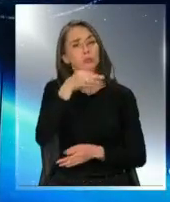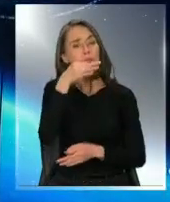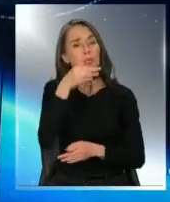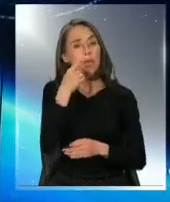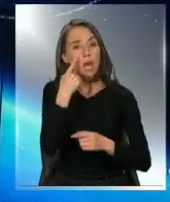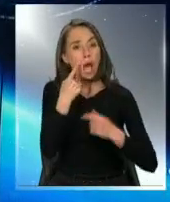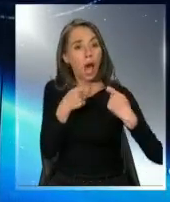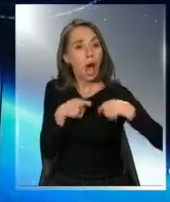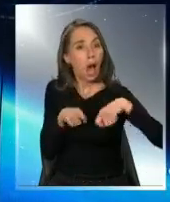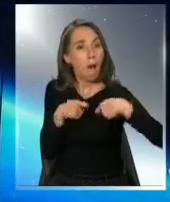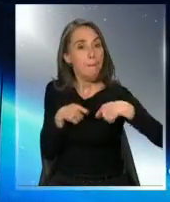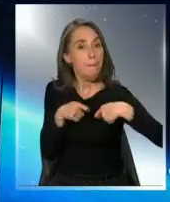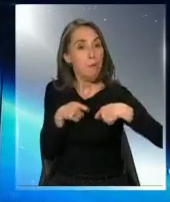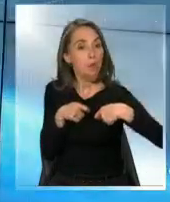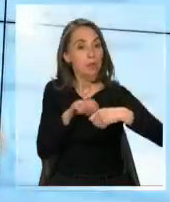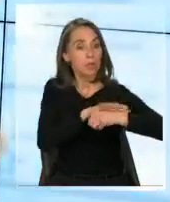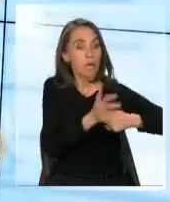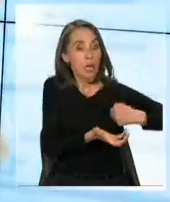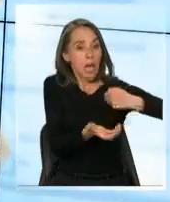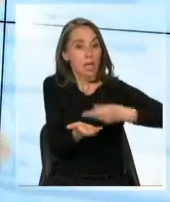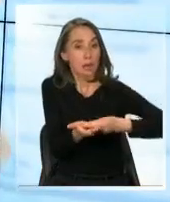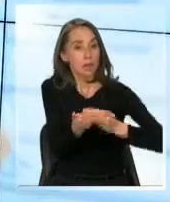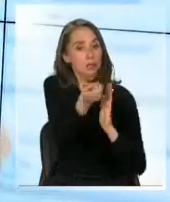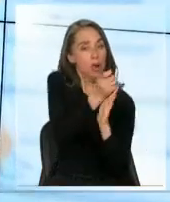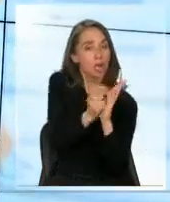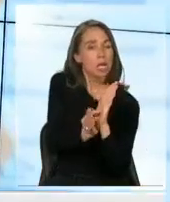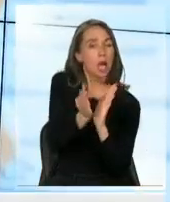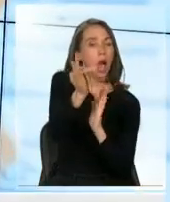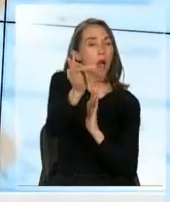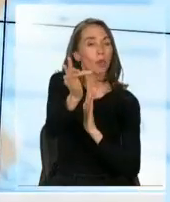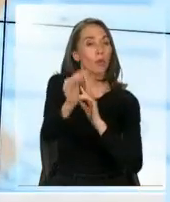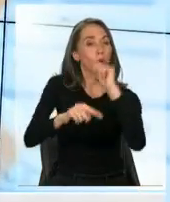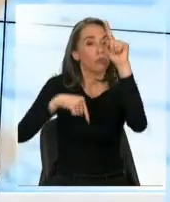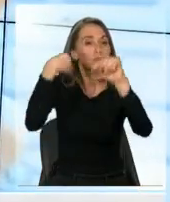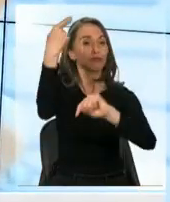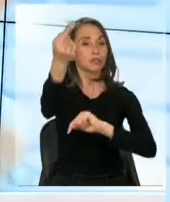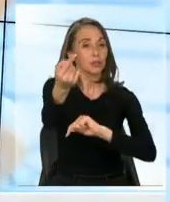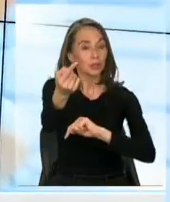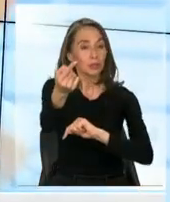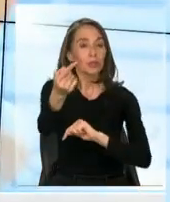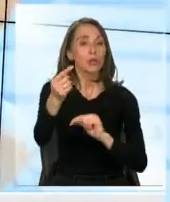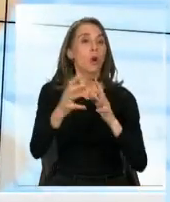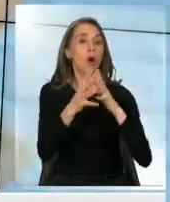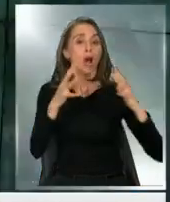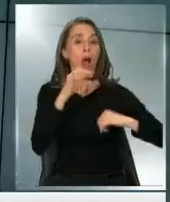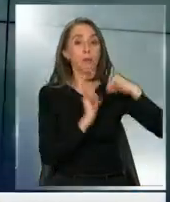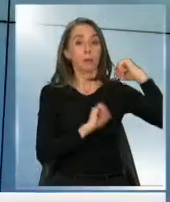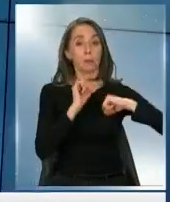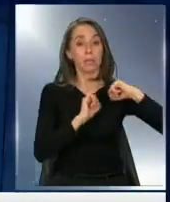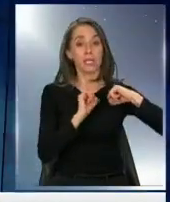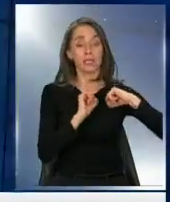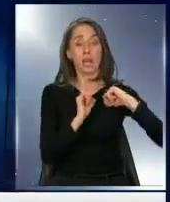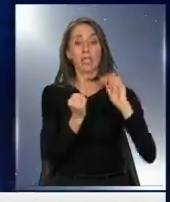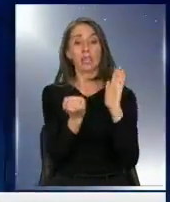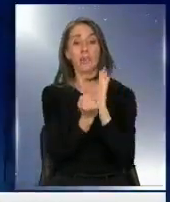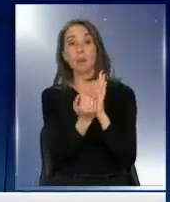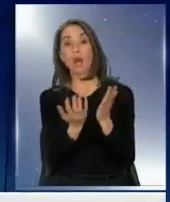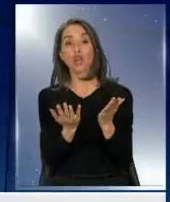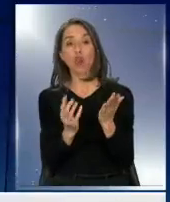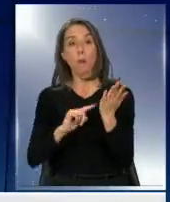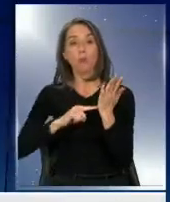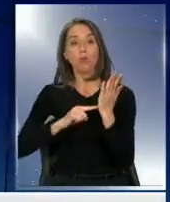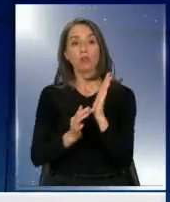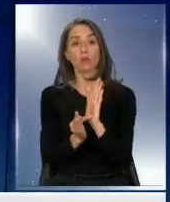una apuesta. Una apuesta, una inversión, una proyección justamente al mañana que hace uno de los gigantes que podrían estar marcando la forma de